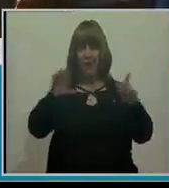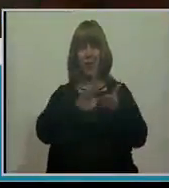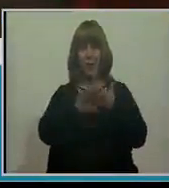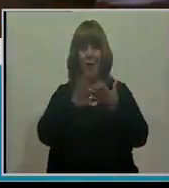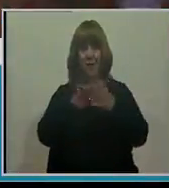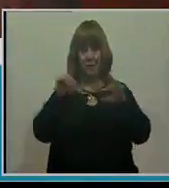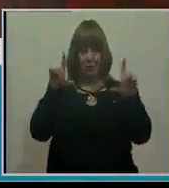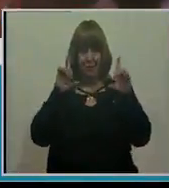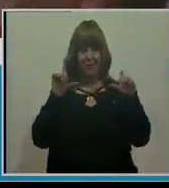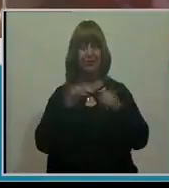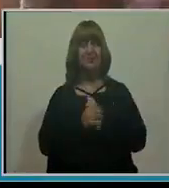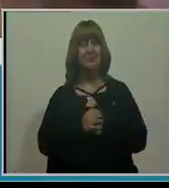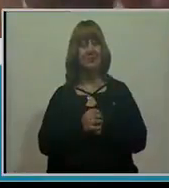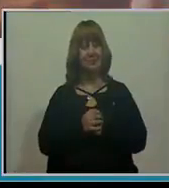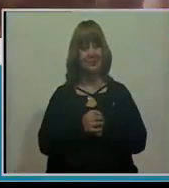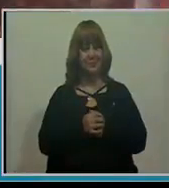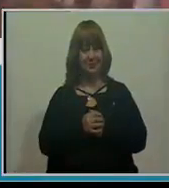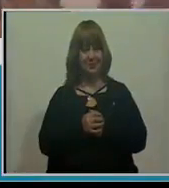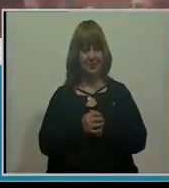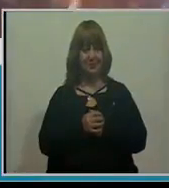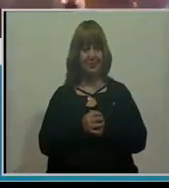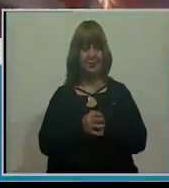¿eh?